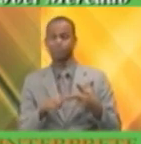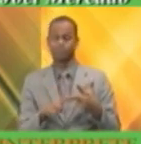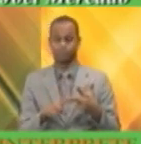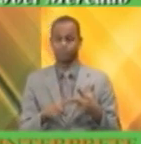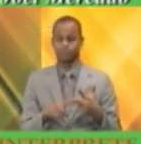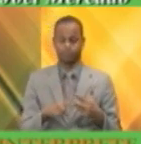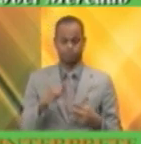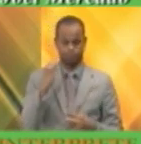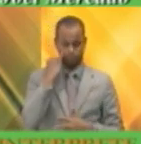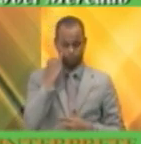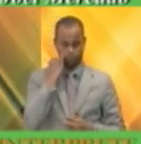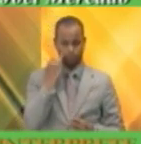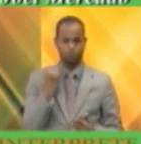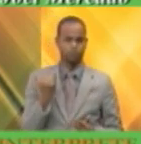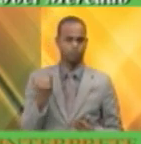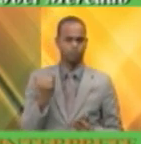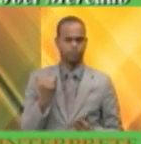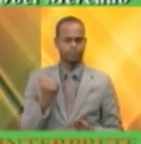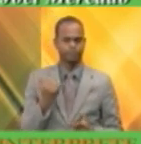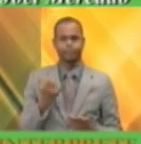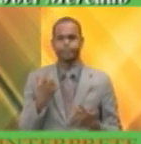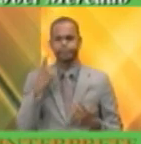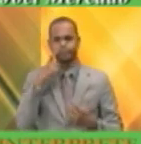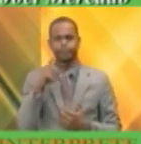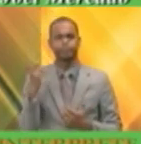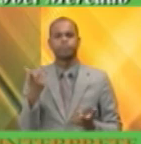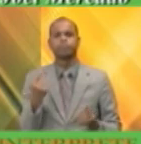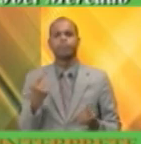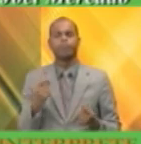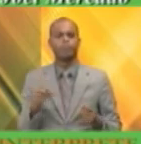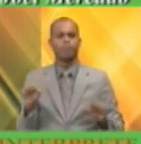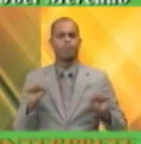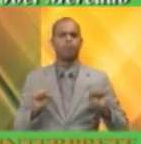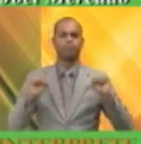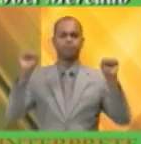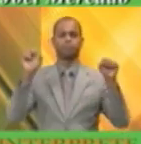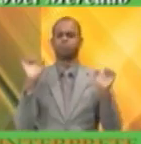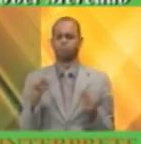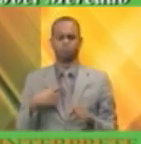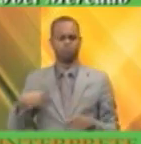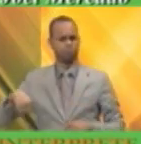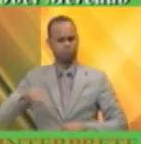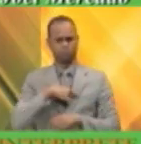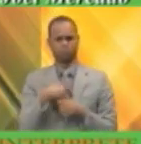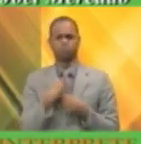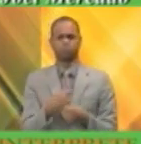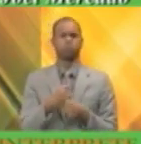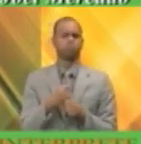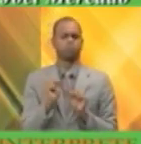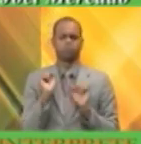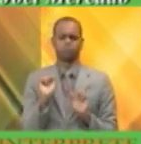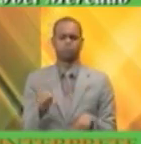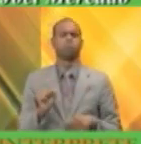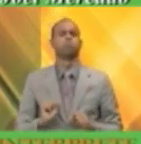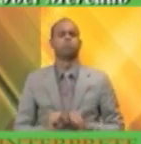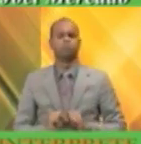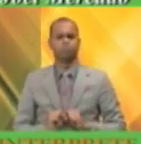usted podrá ver, el banco de pesa lo podemos hacer. Lo podemos